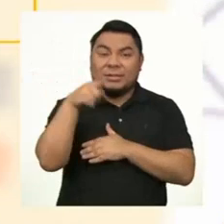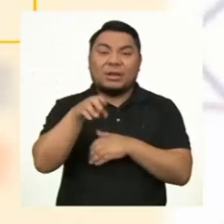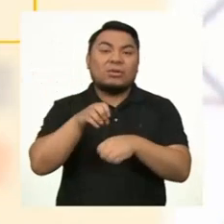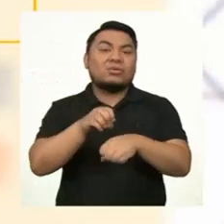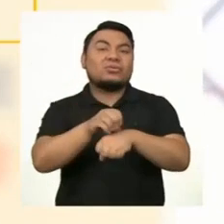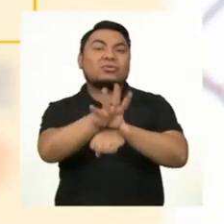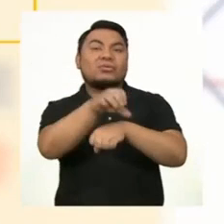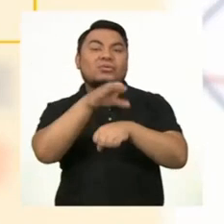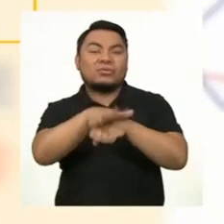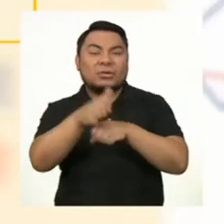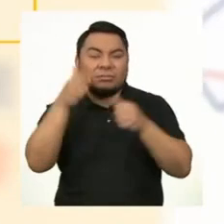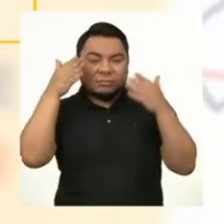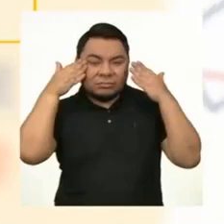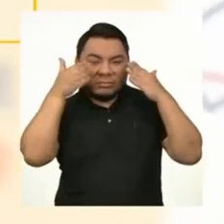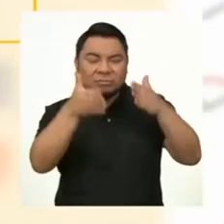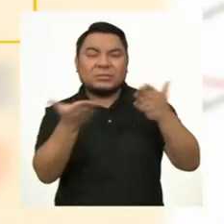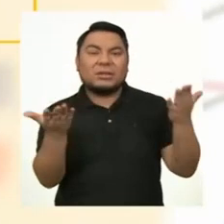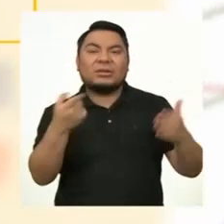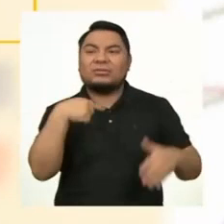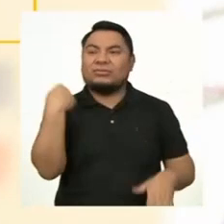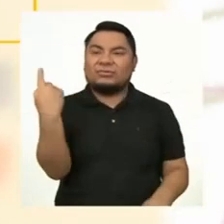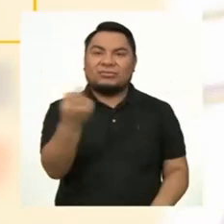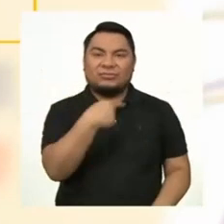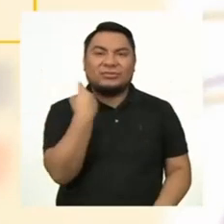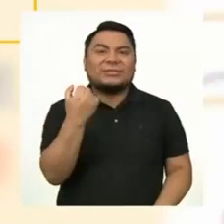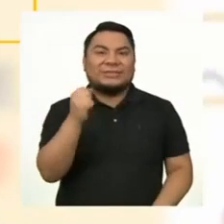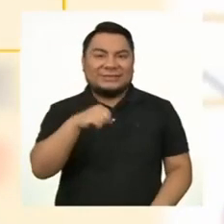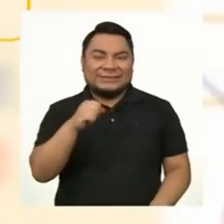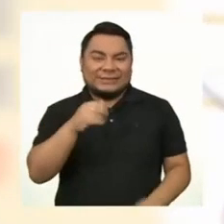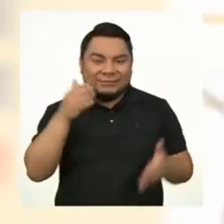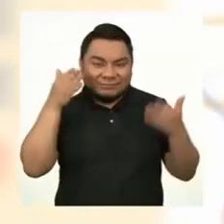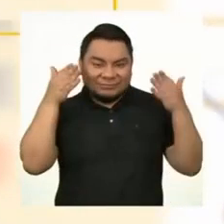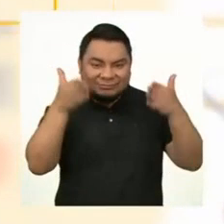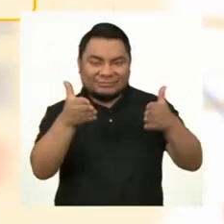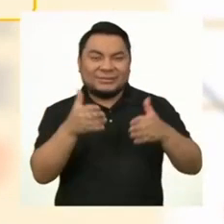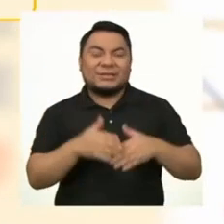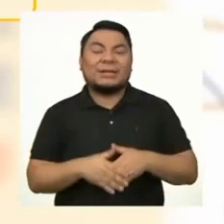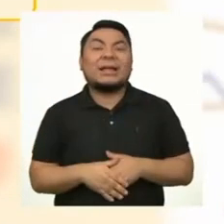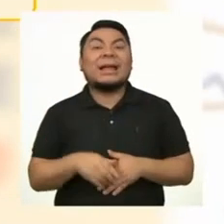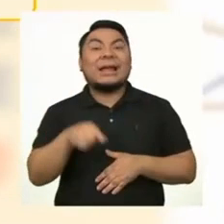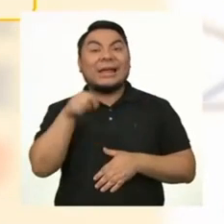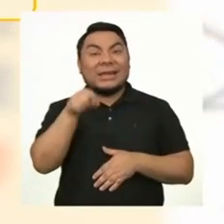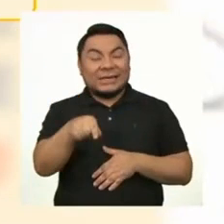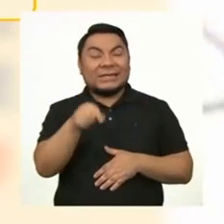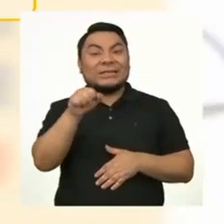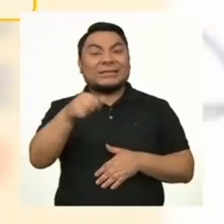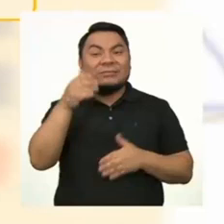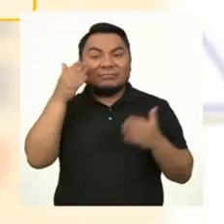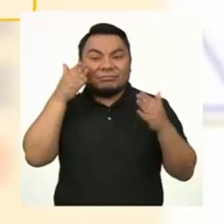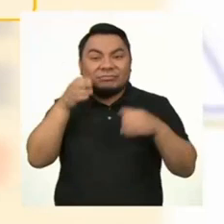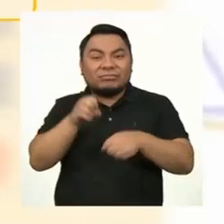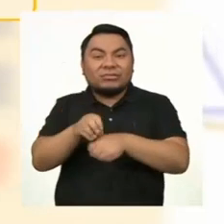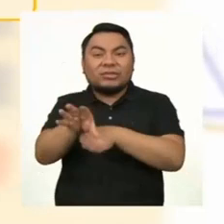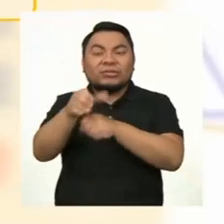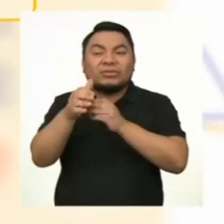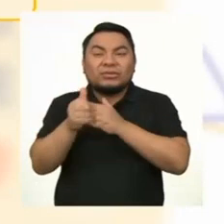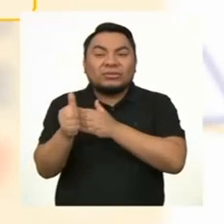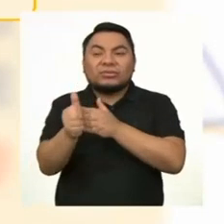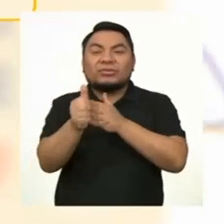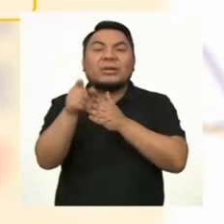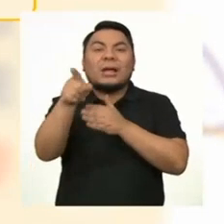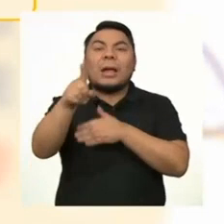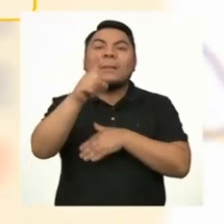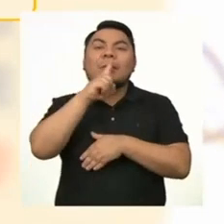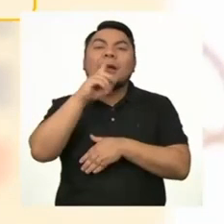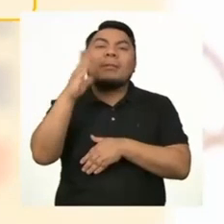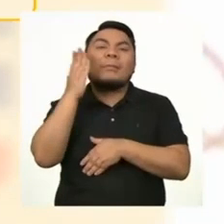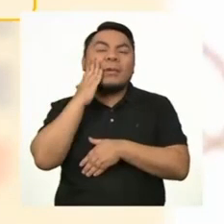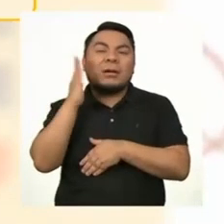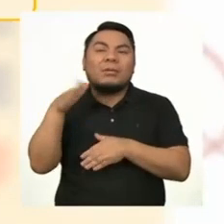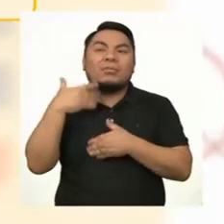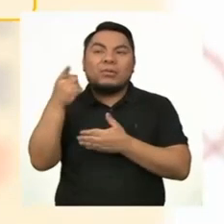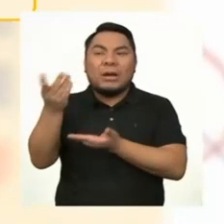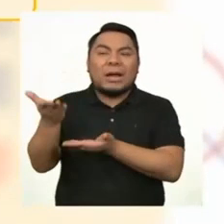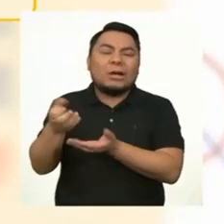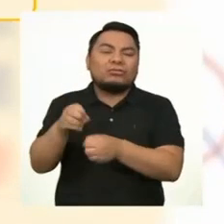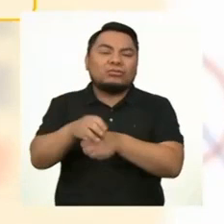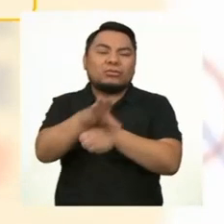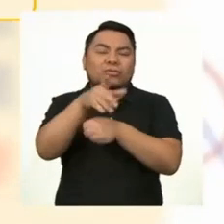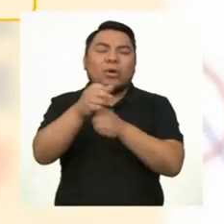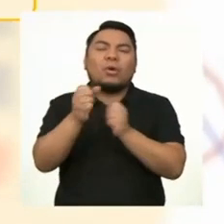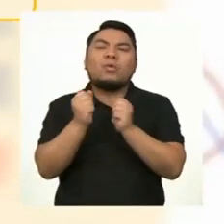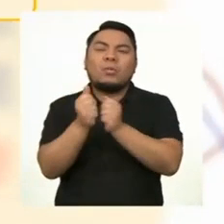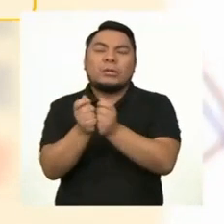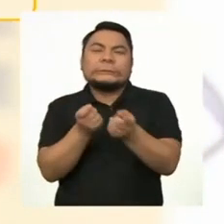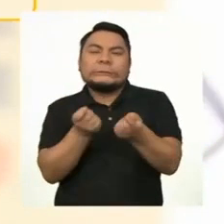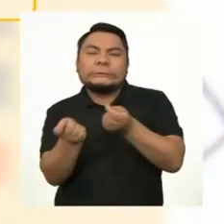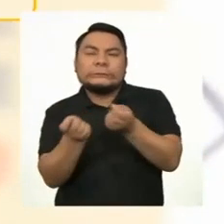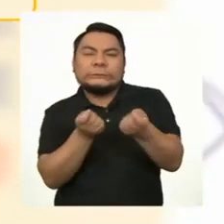consejos iban orientados a nosotras y nosotros. En este caso, irán orientados a madres y padres para poder sobrellevar esta